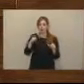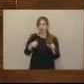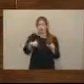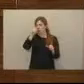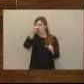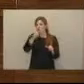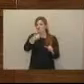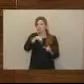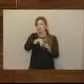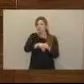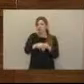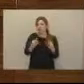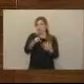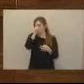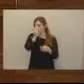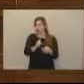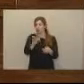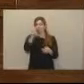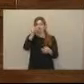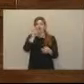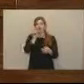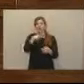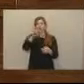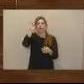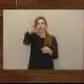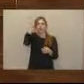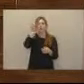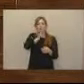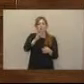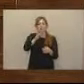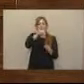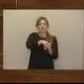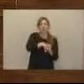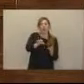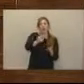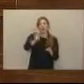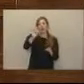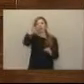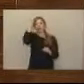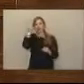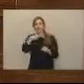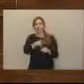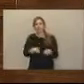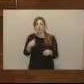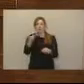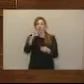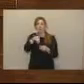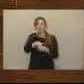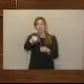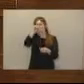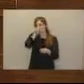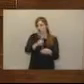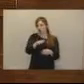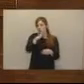ni qué vamos a votar. No sé si vamos a votar una iniciativa del PP o vamos a votar una iniciativa de Podemos. En vista no lo sé, porque